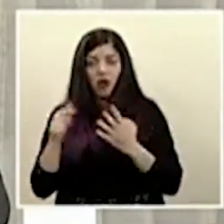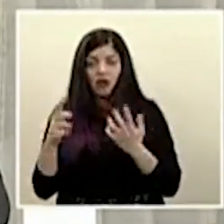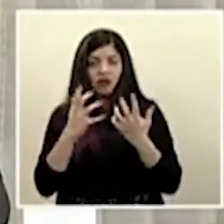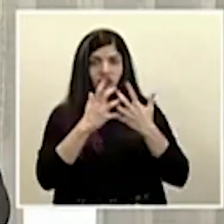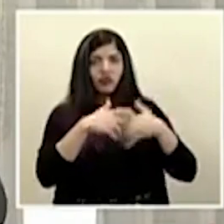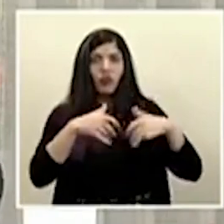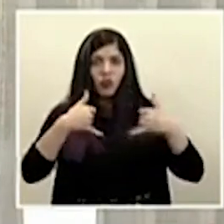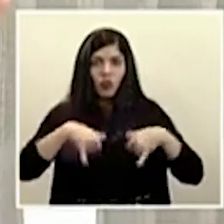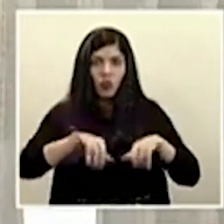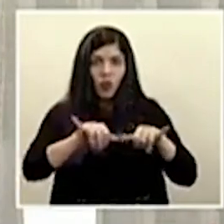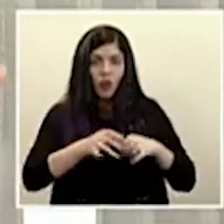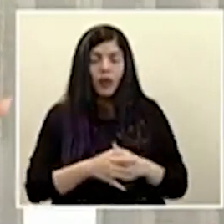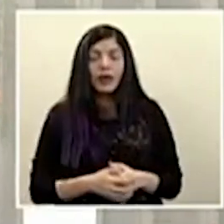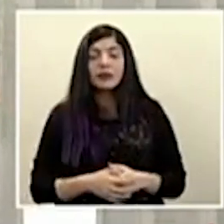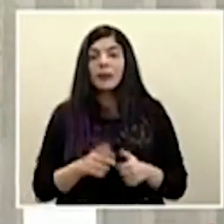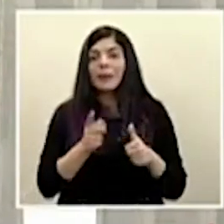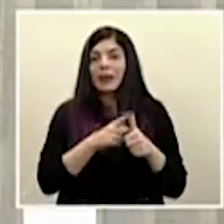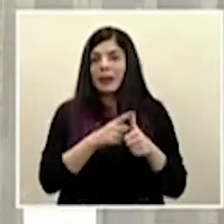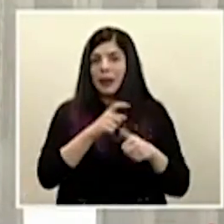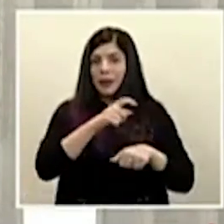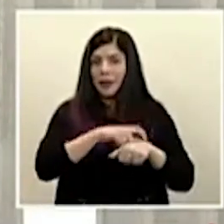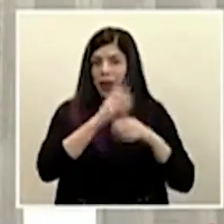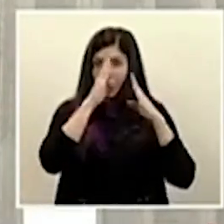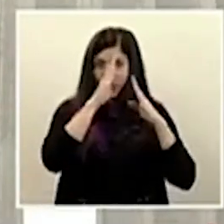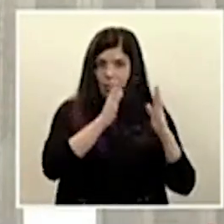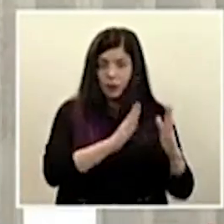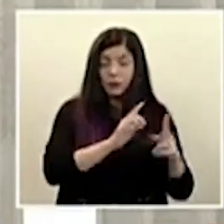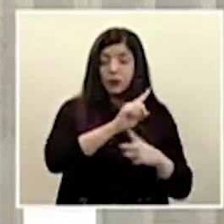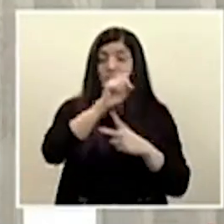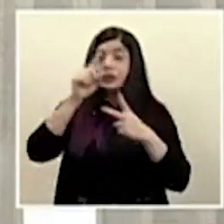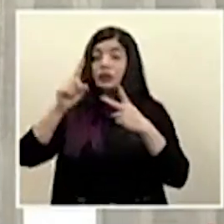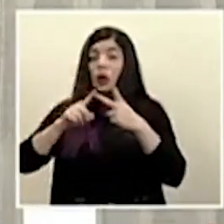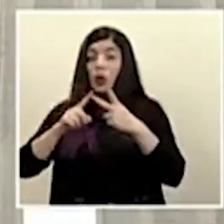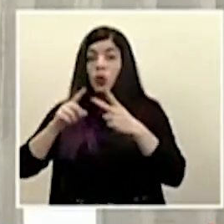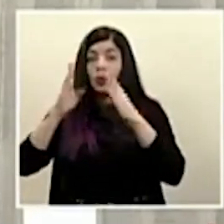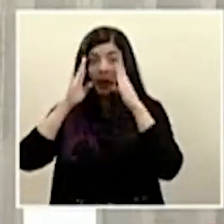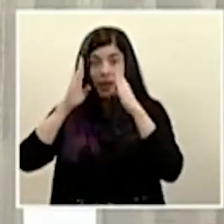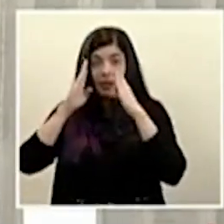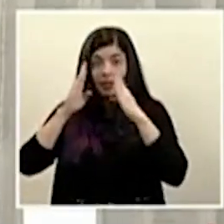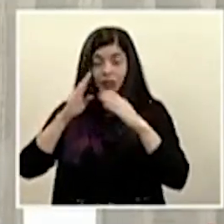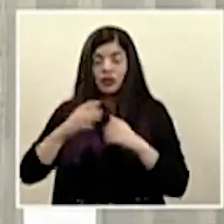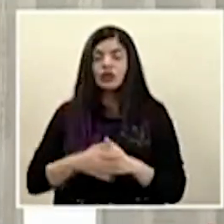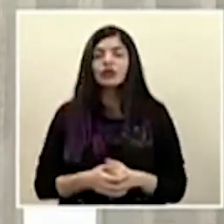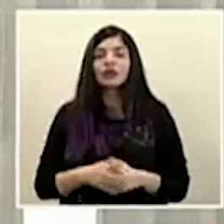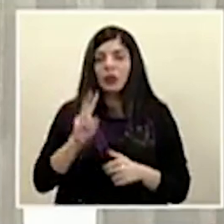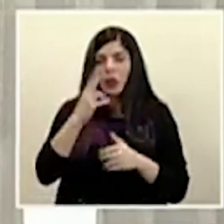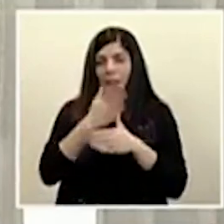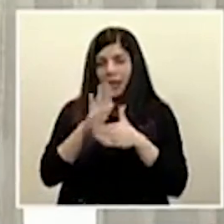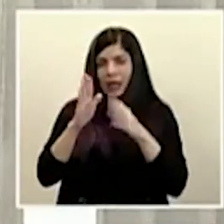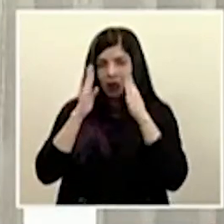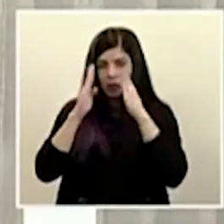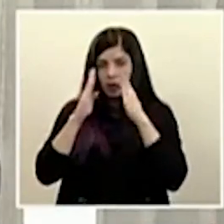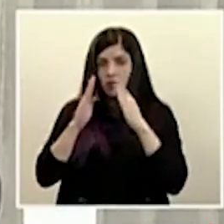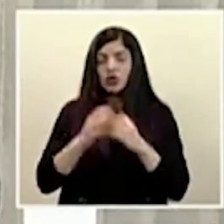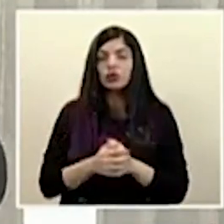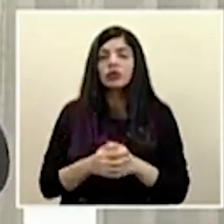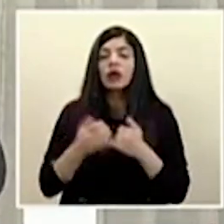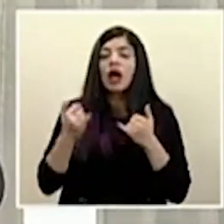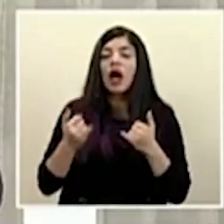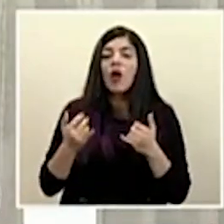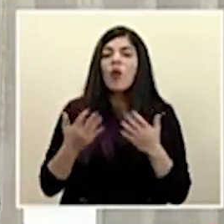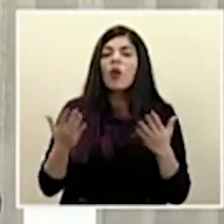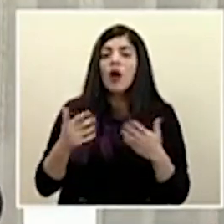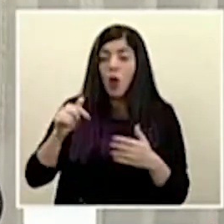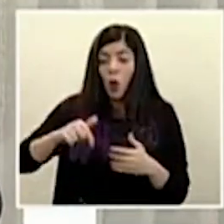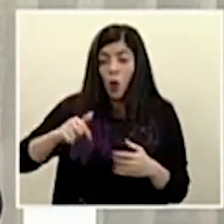costarricense. Y ese es el primer momento de atención. En un segundo momento de atención, se está culminando